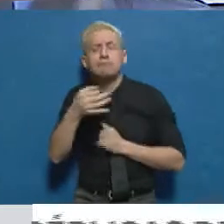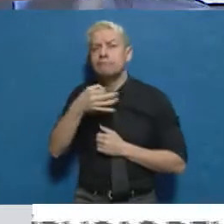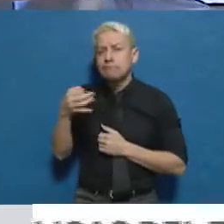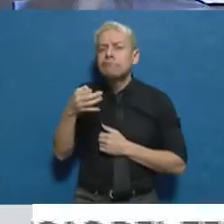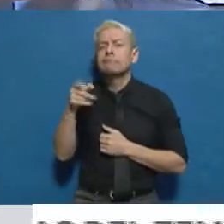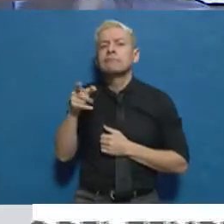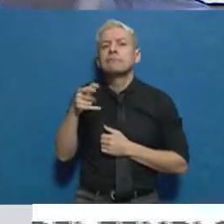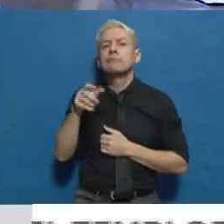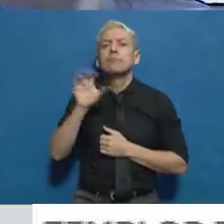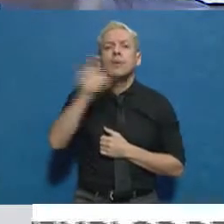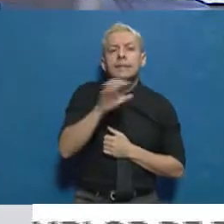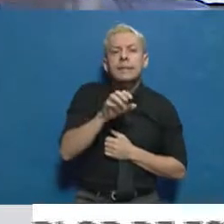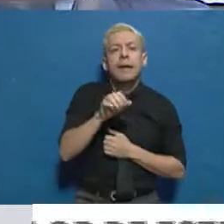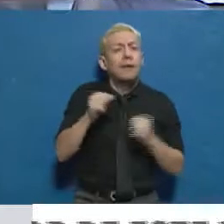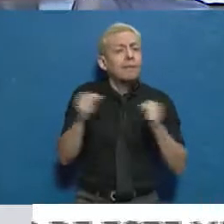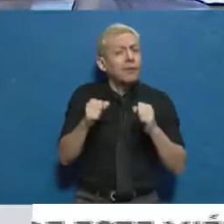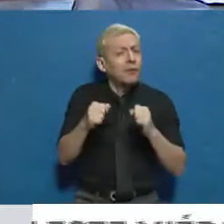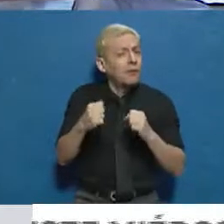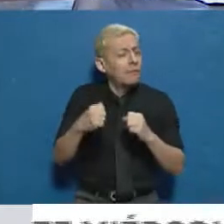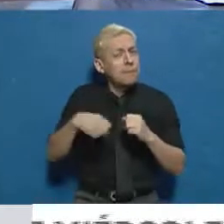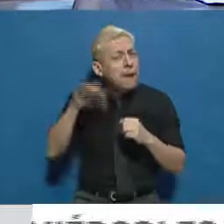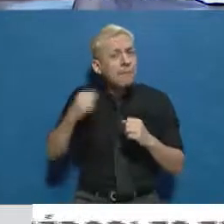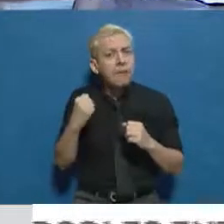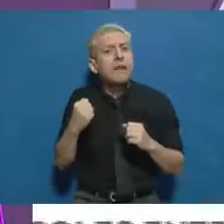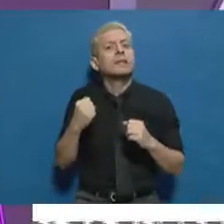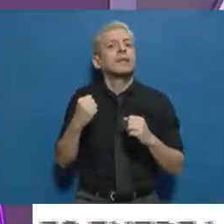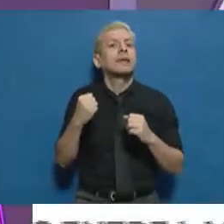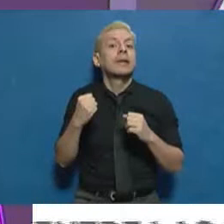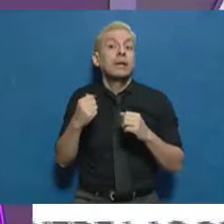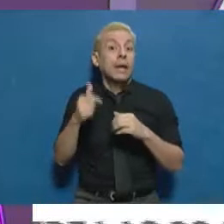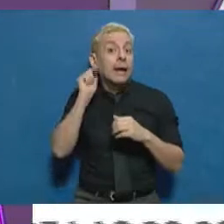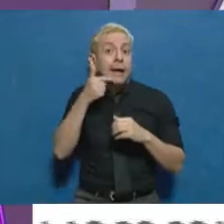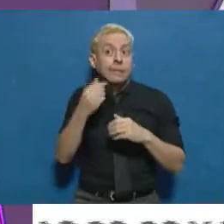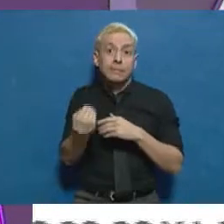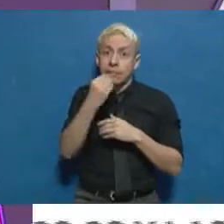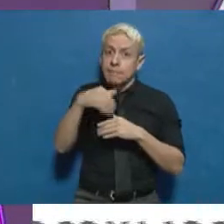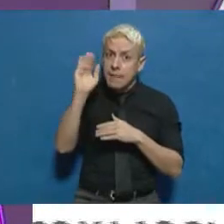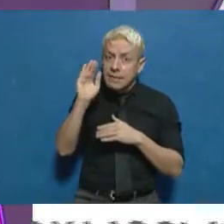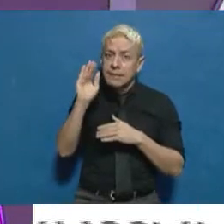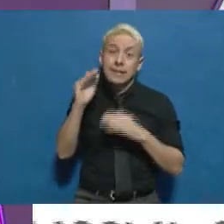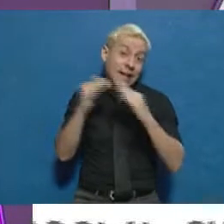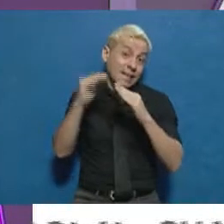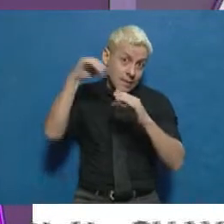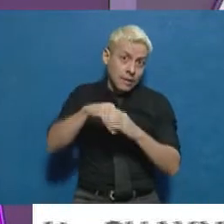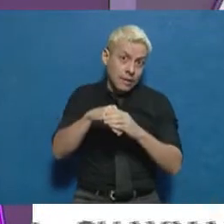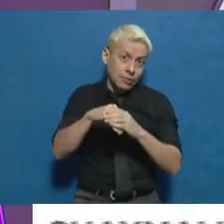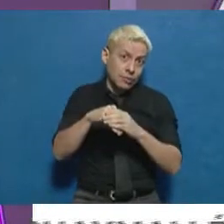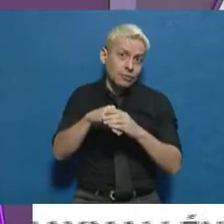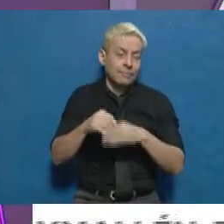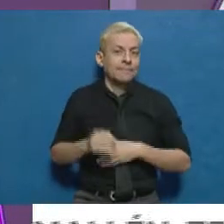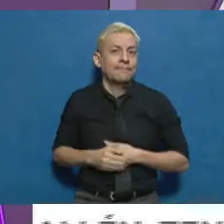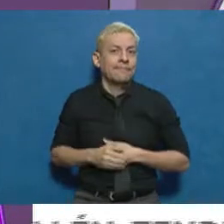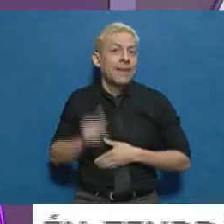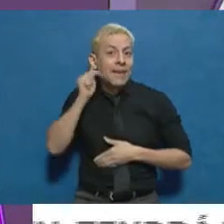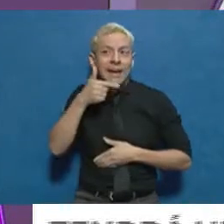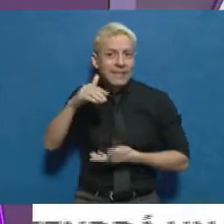tienen temporadas invernales un poco más duras, un poco más crudas y que tienen más consumo de gas. Hablamos de la red domiciliaria, no estamos hablando del gas envasado, que